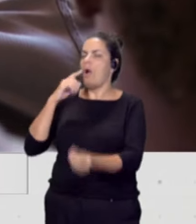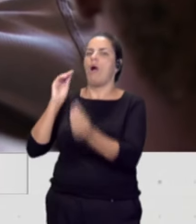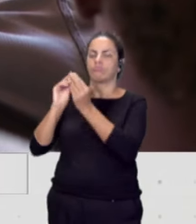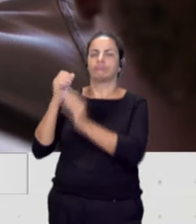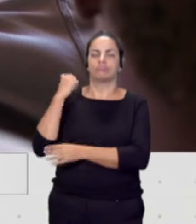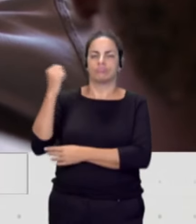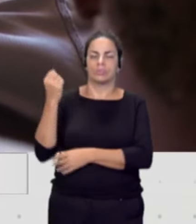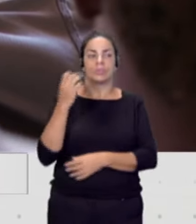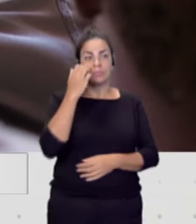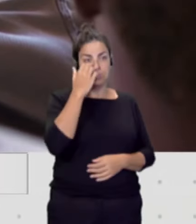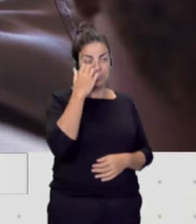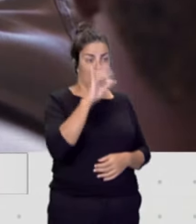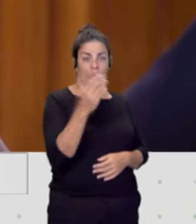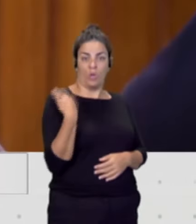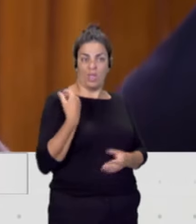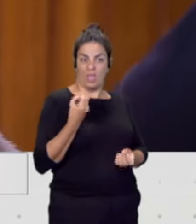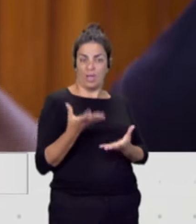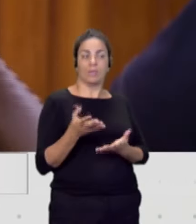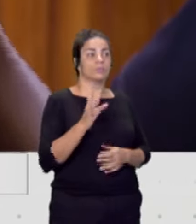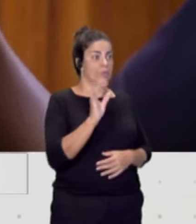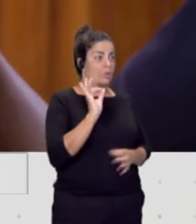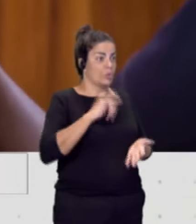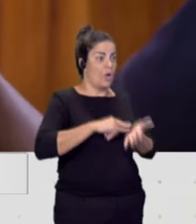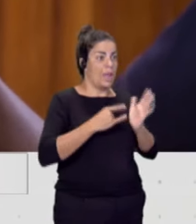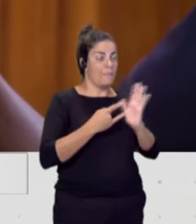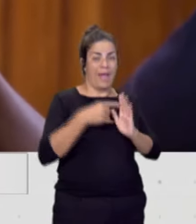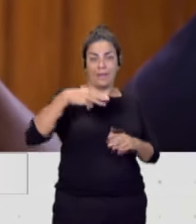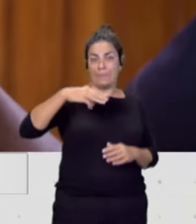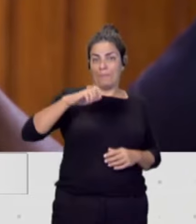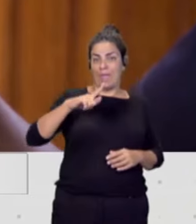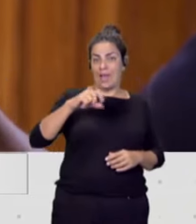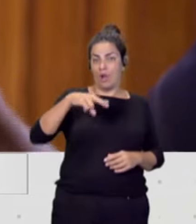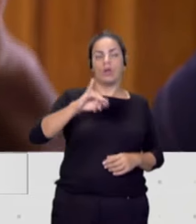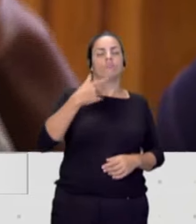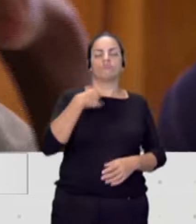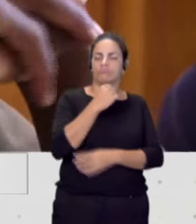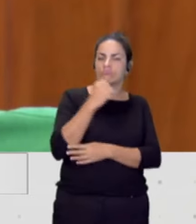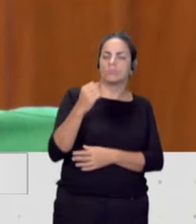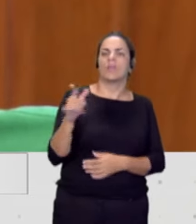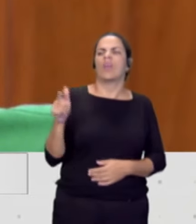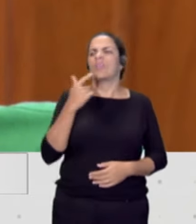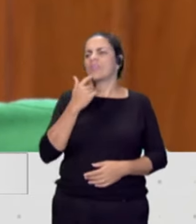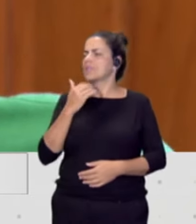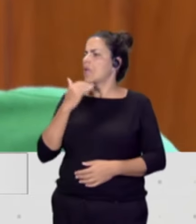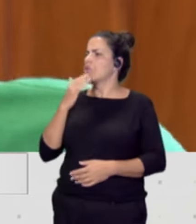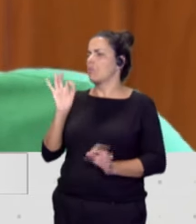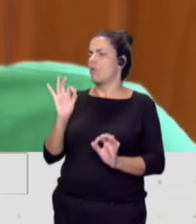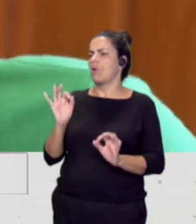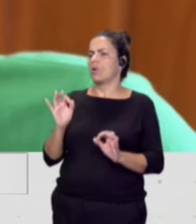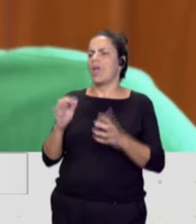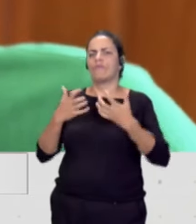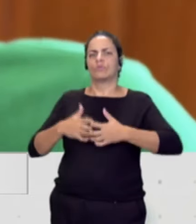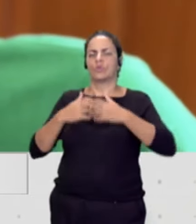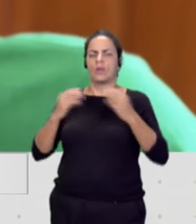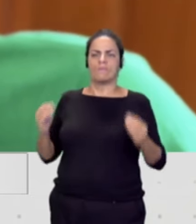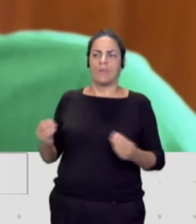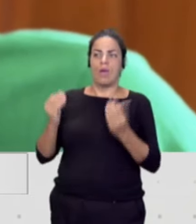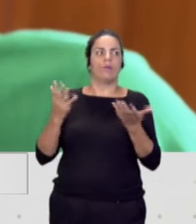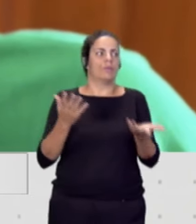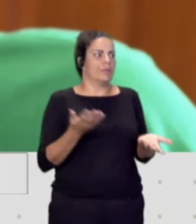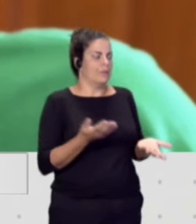ese planteamiento del Plan Meloni, que de esa manera decía, es así. Venía a decir algo así como que le había funcionado mejor. Claro que en materia de inmigración ese